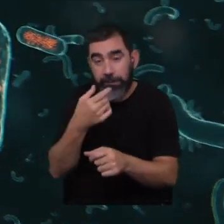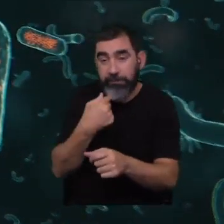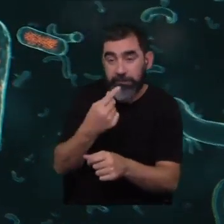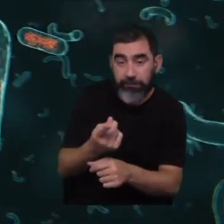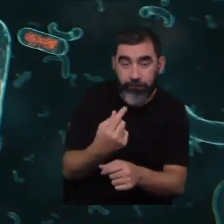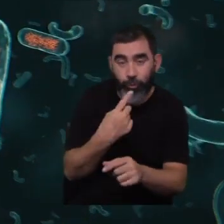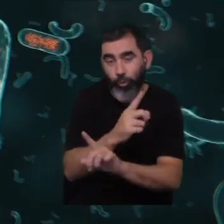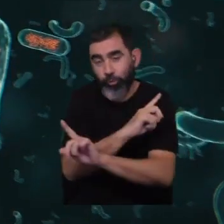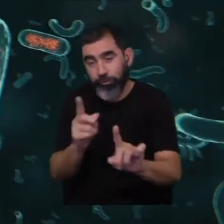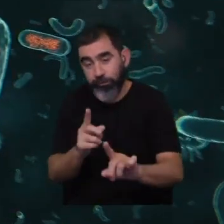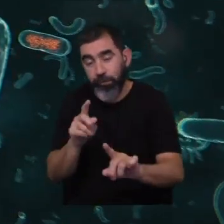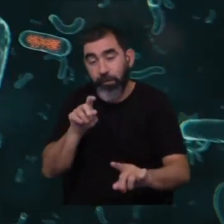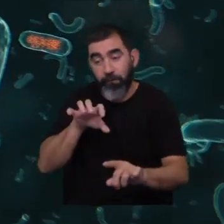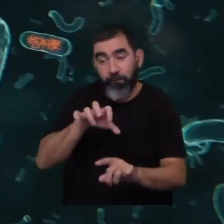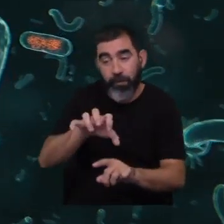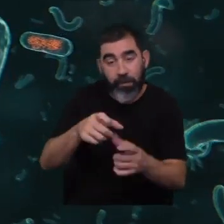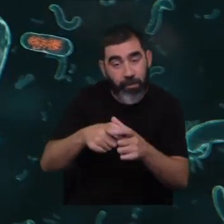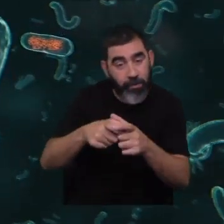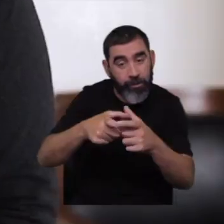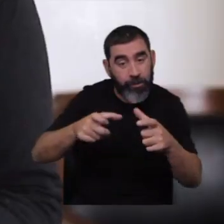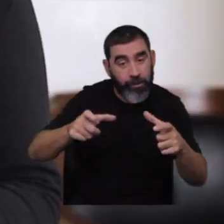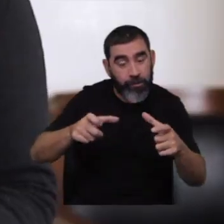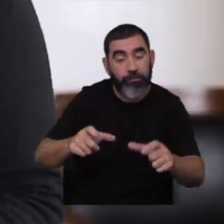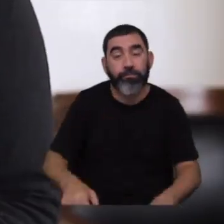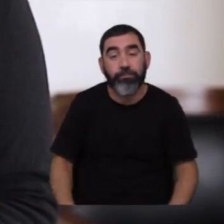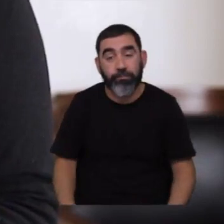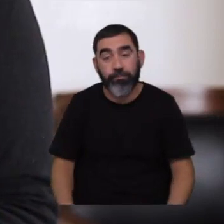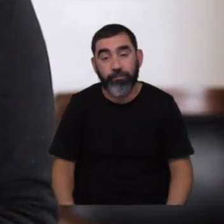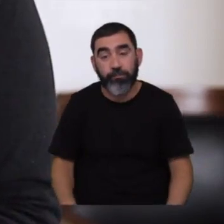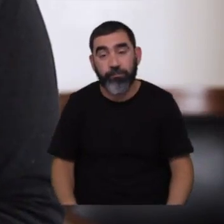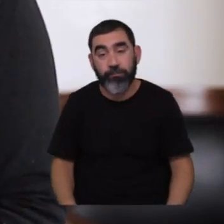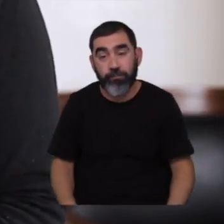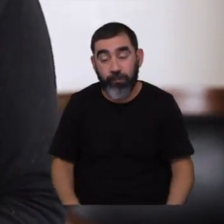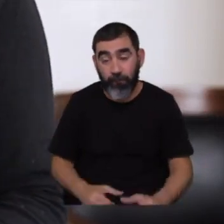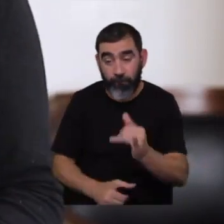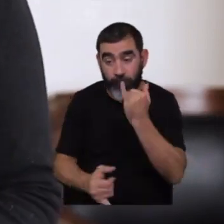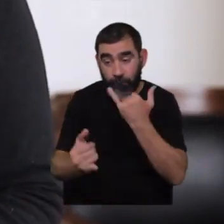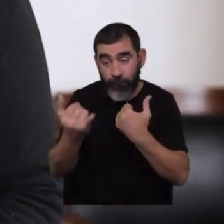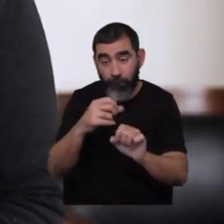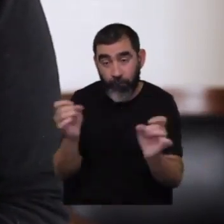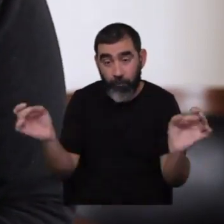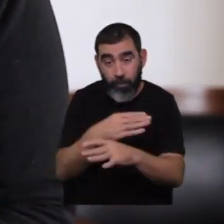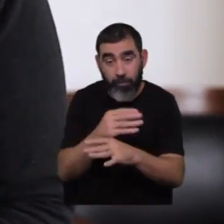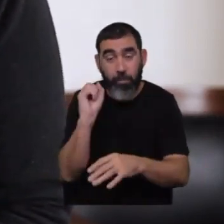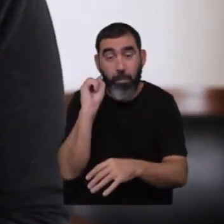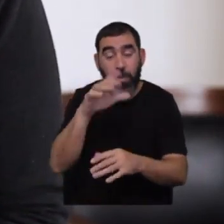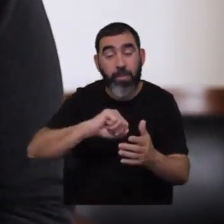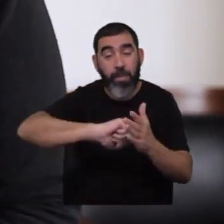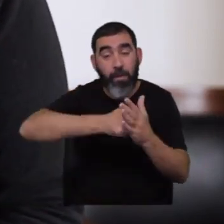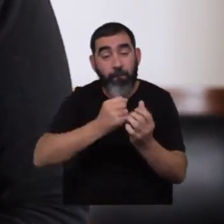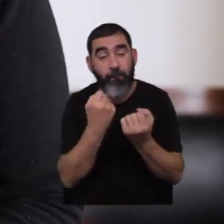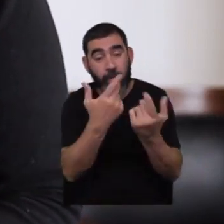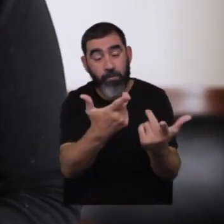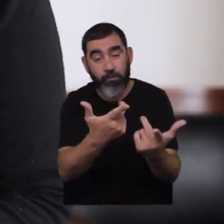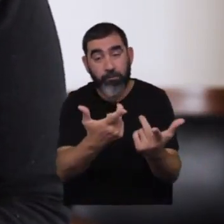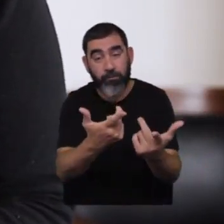efectivo o no cuando las bacterias están formando el biofilm. Una vez que nosotros tenemos esta información, se la pasamos al banco de prótesis